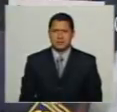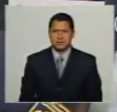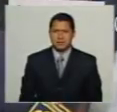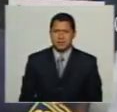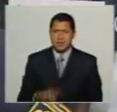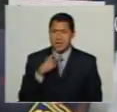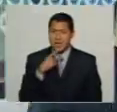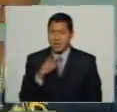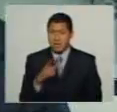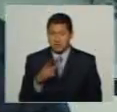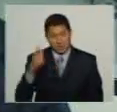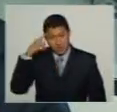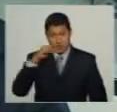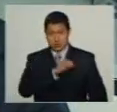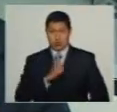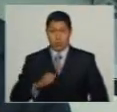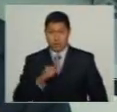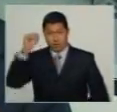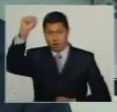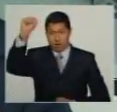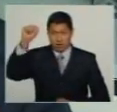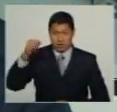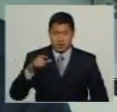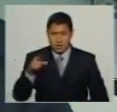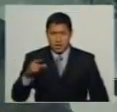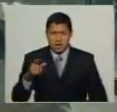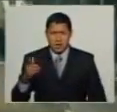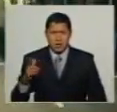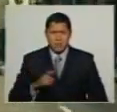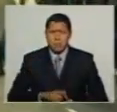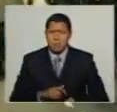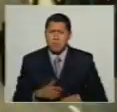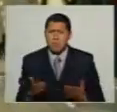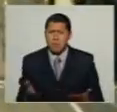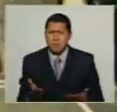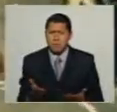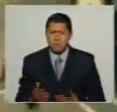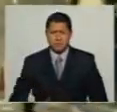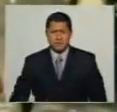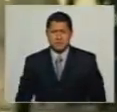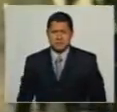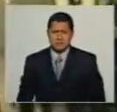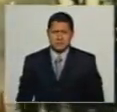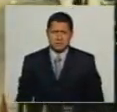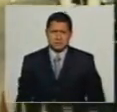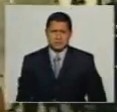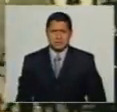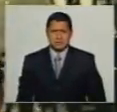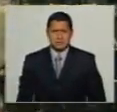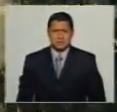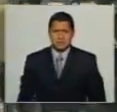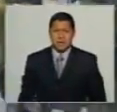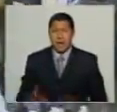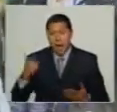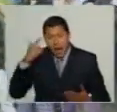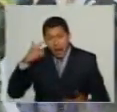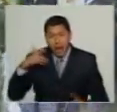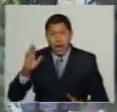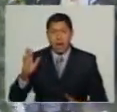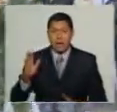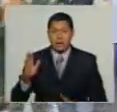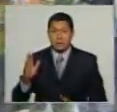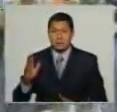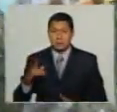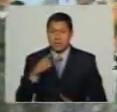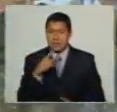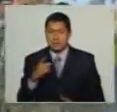Andrés se creía Superman. Había que ir de manera decidida a tomar el poder. Bueno, aunque no fue muy decidida, porque